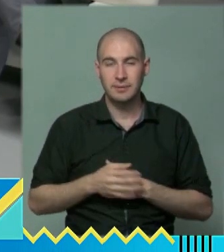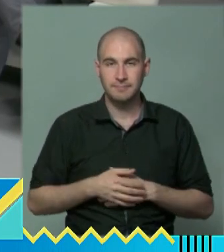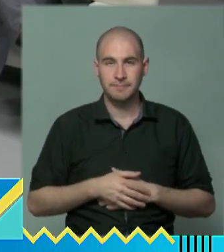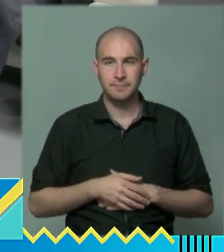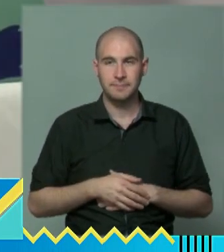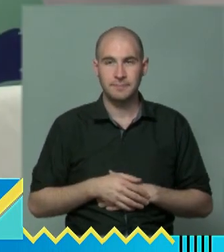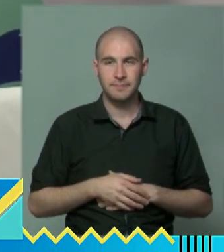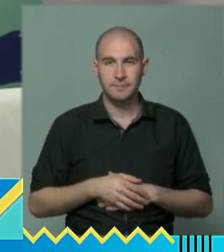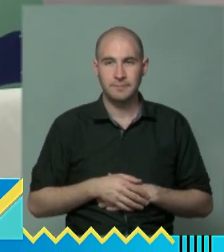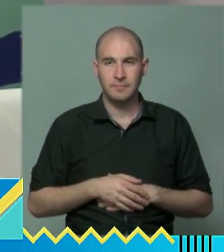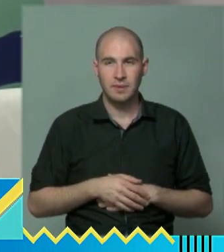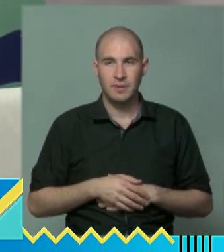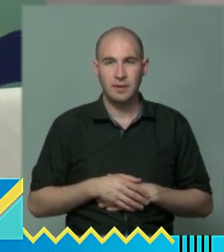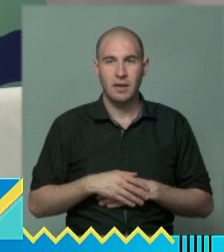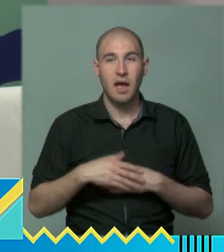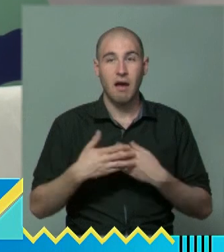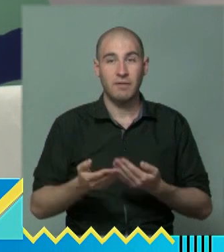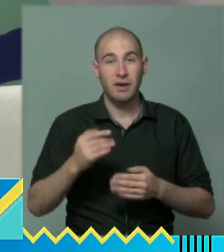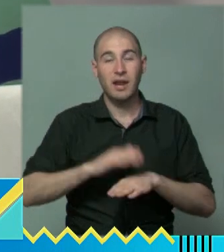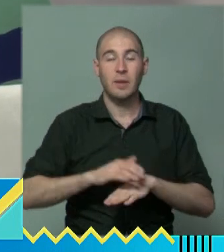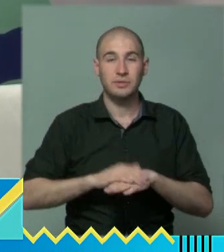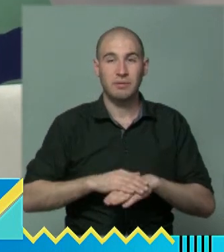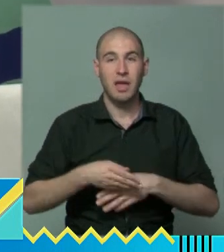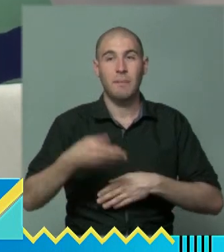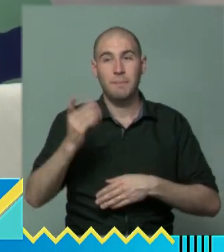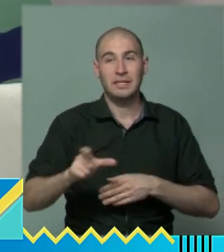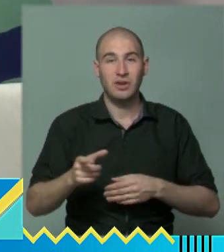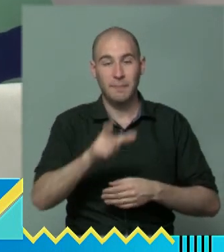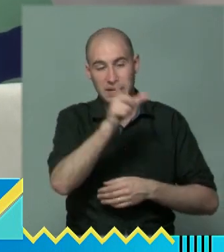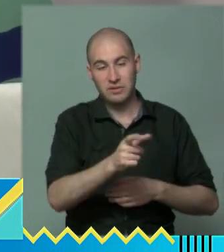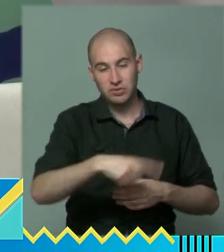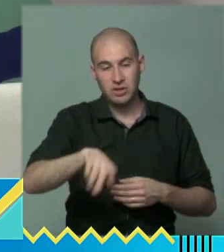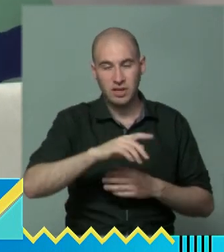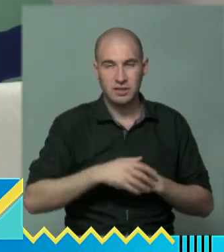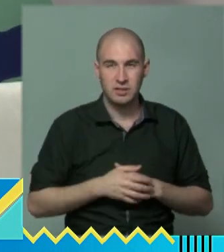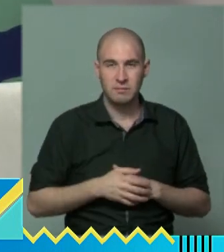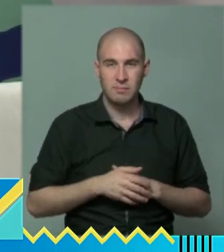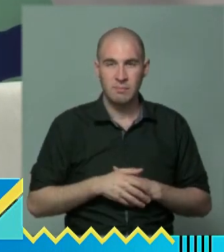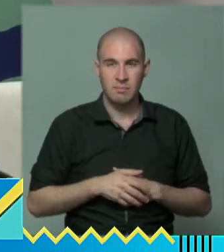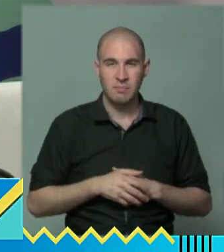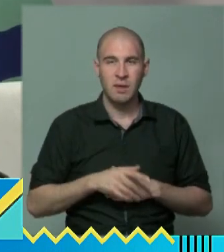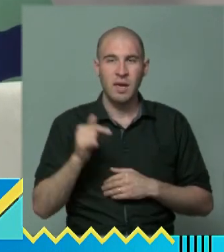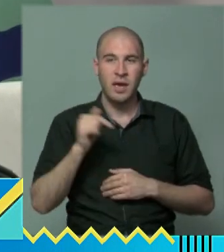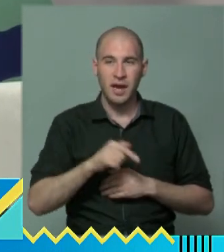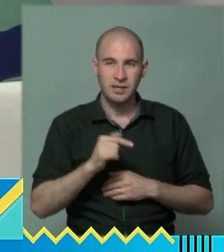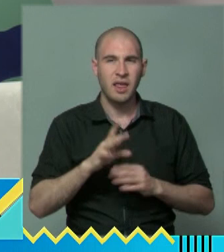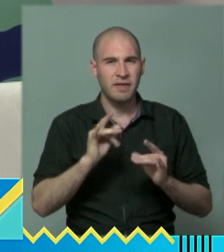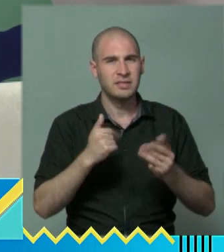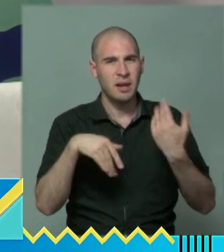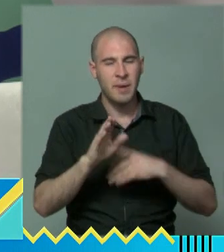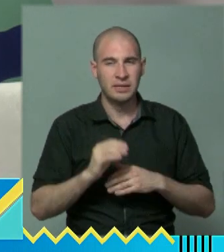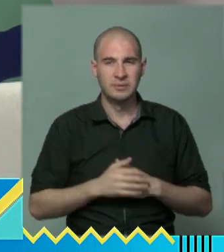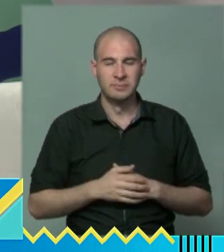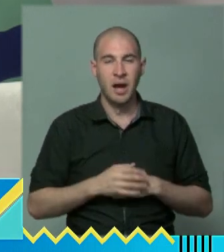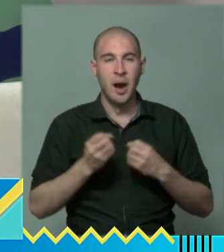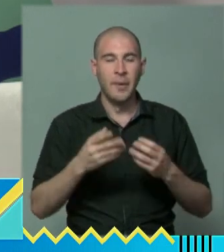empresa en procura de determinar la responsabilidad de las personas físicas, que digamos que es lo más dificultoso en todo esto,